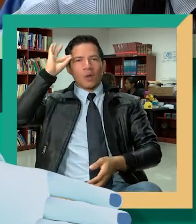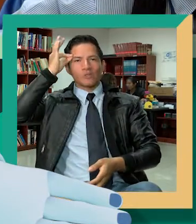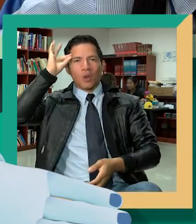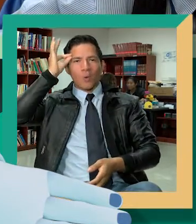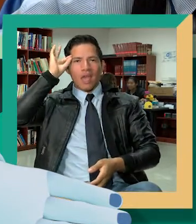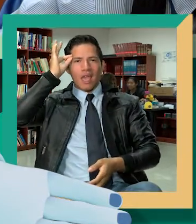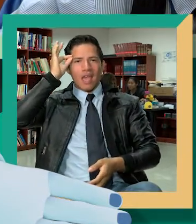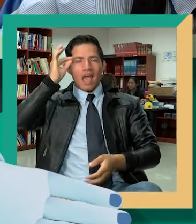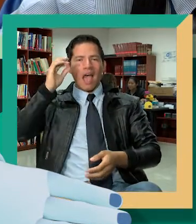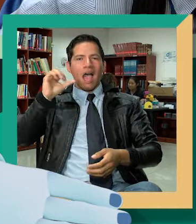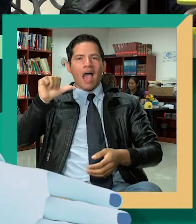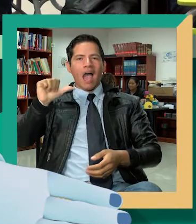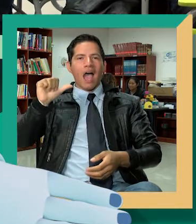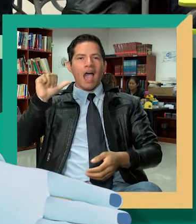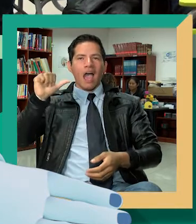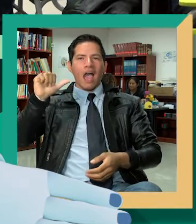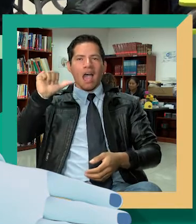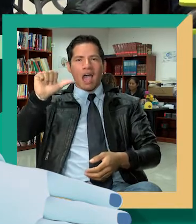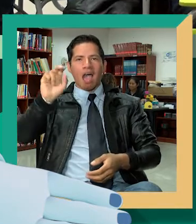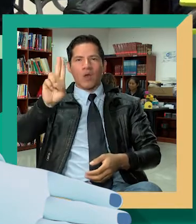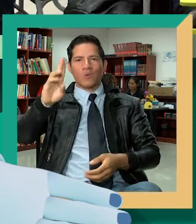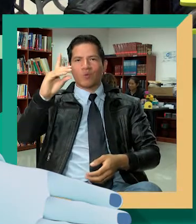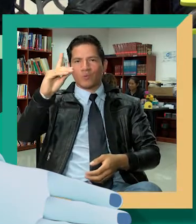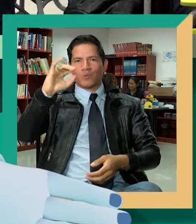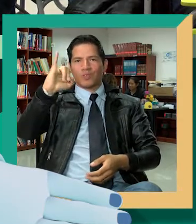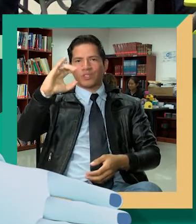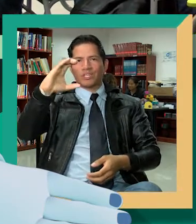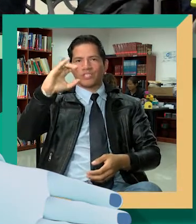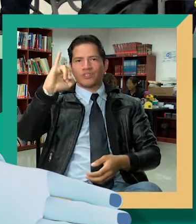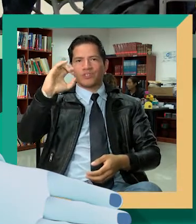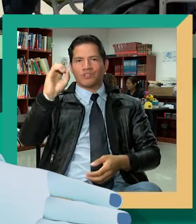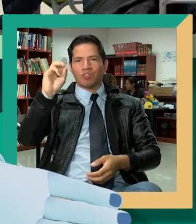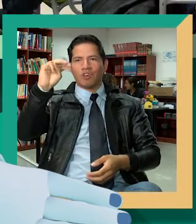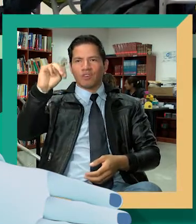Es más, quiero agradecerles a sus autoridades por esa gran oportunidad.